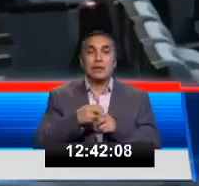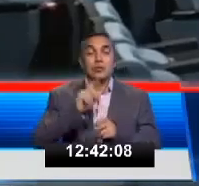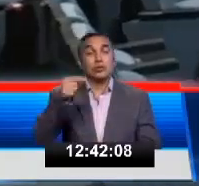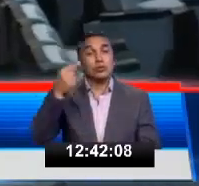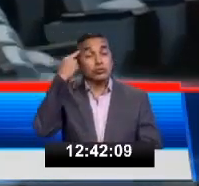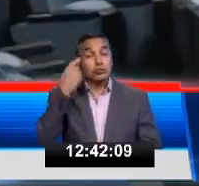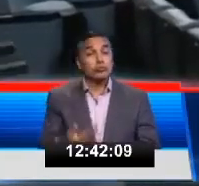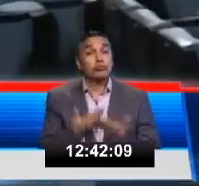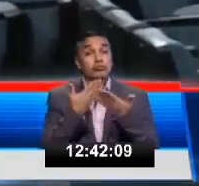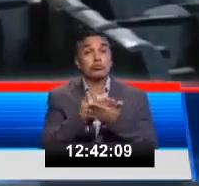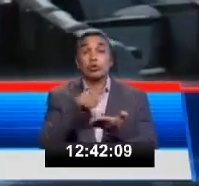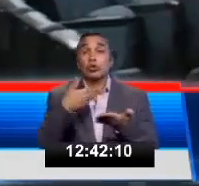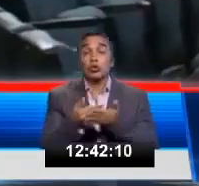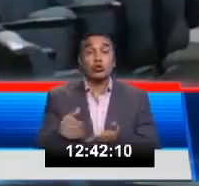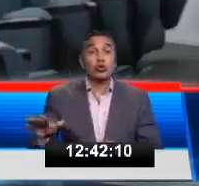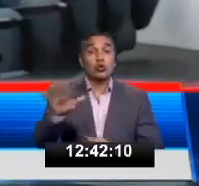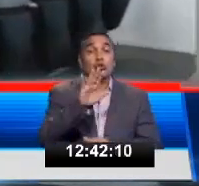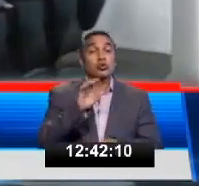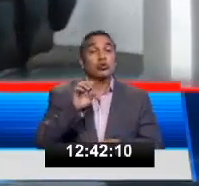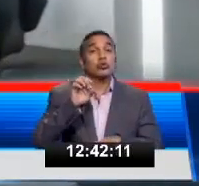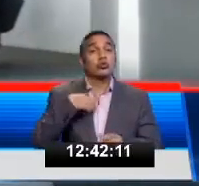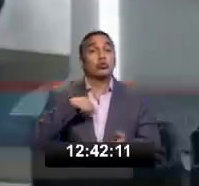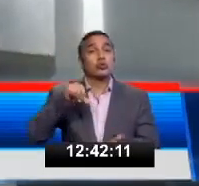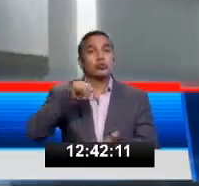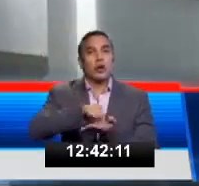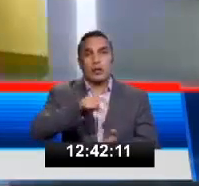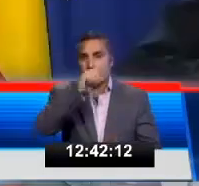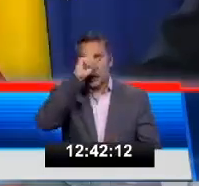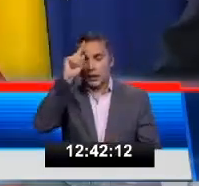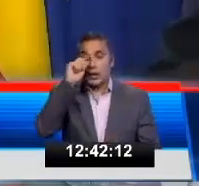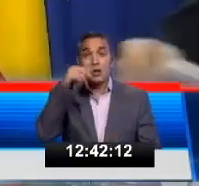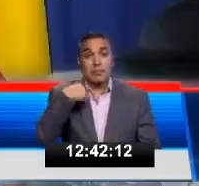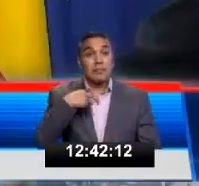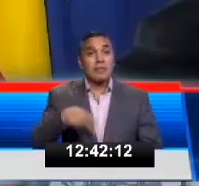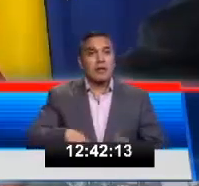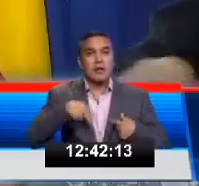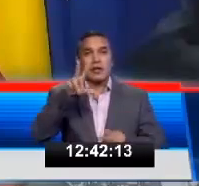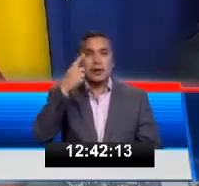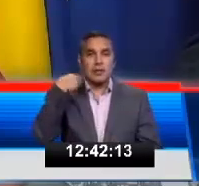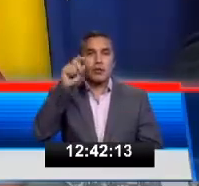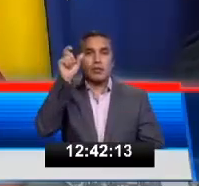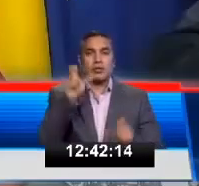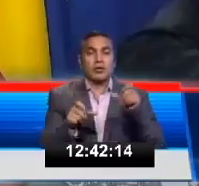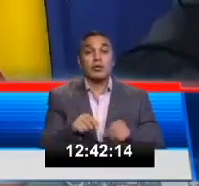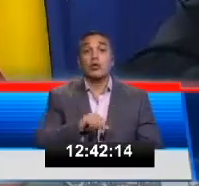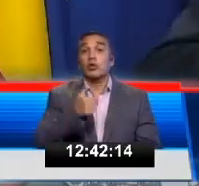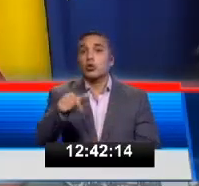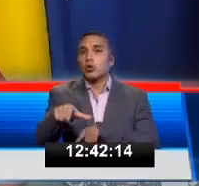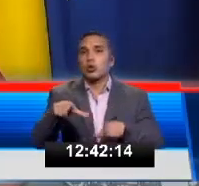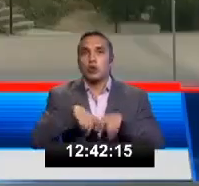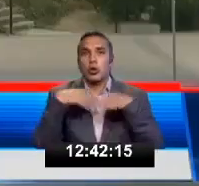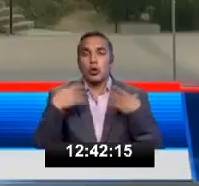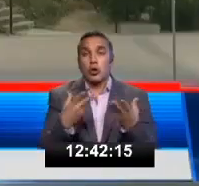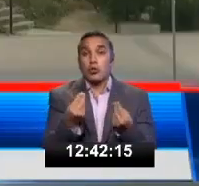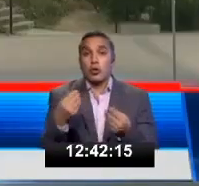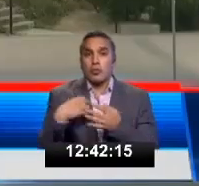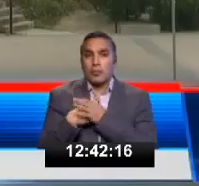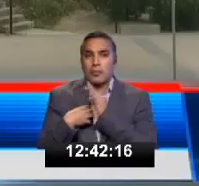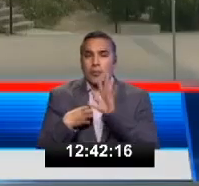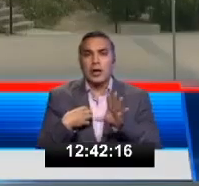extender las a toda la ciudad de madrid' de más de tres millones de habitantes y a otros municipios con alta incidencia del virus